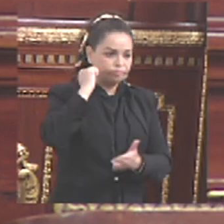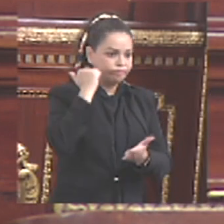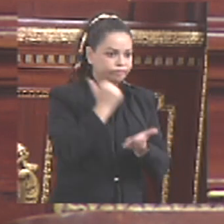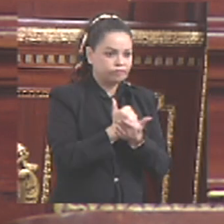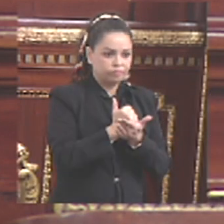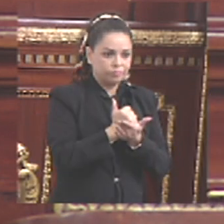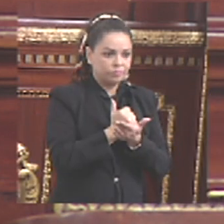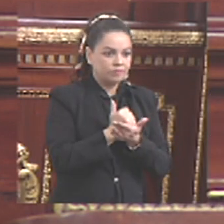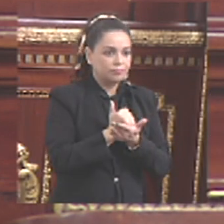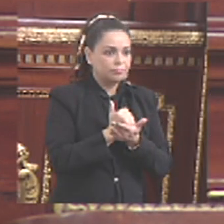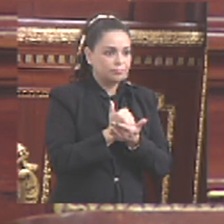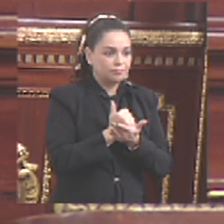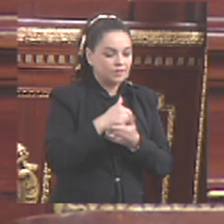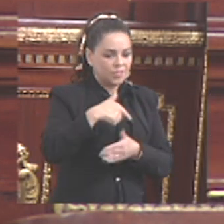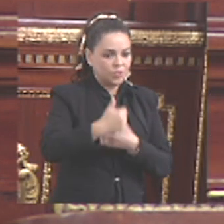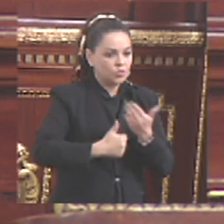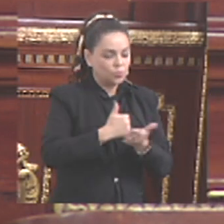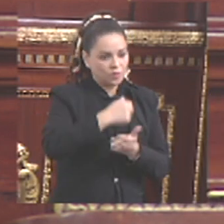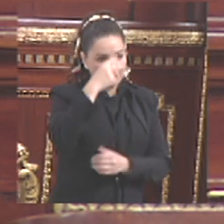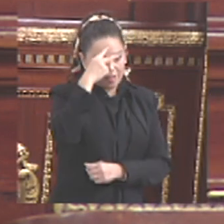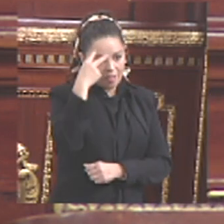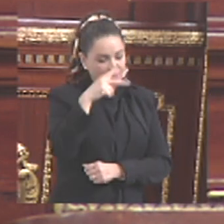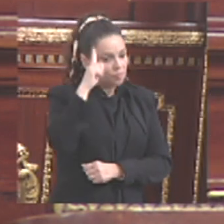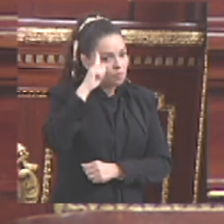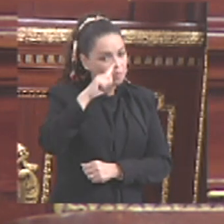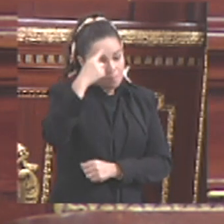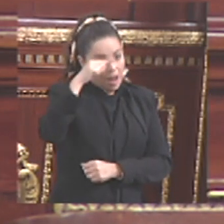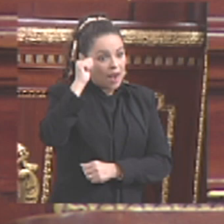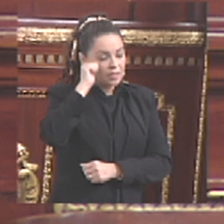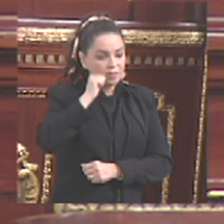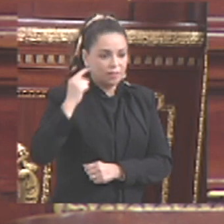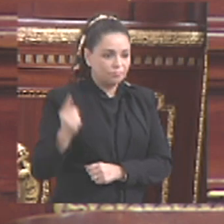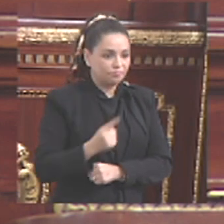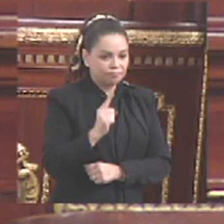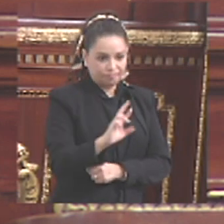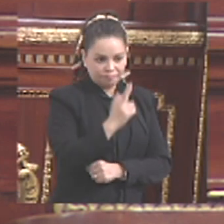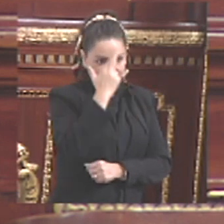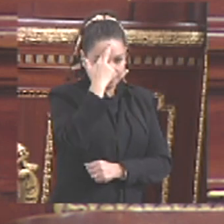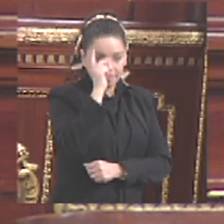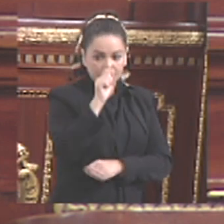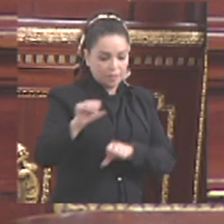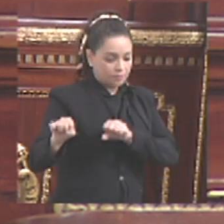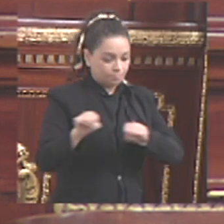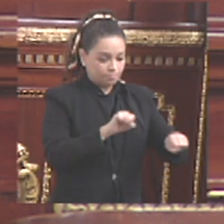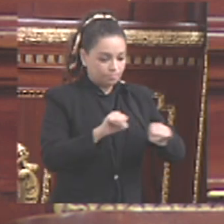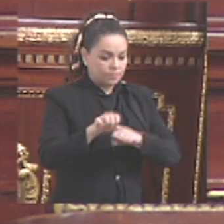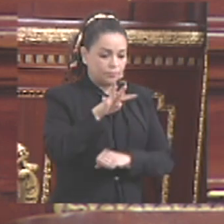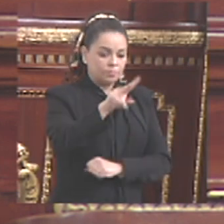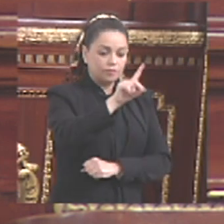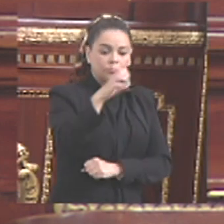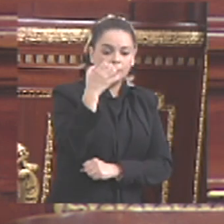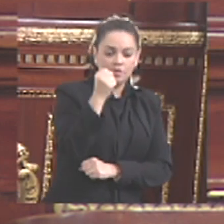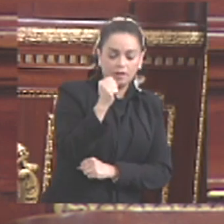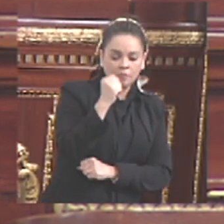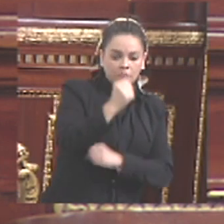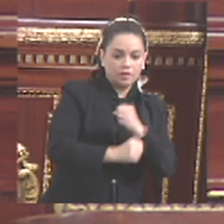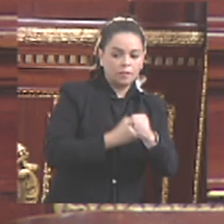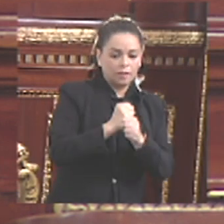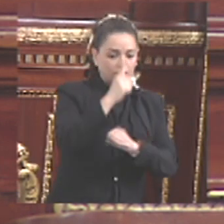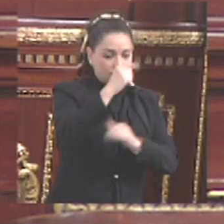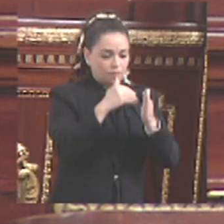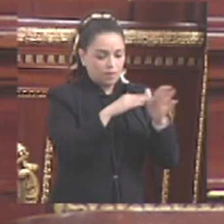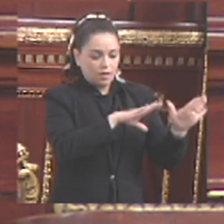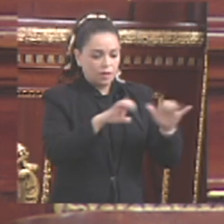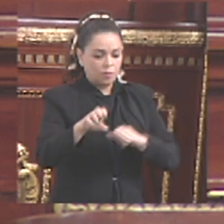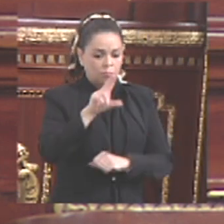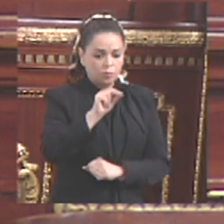los sismos del 19 de septiembre de 1985 y del 2017.